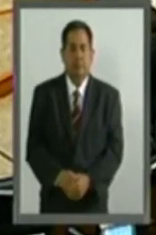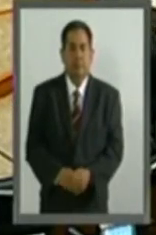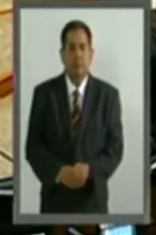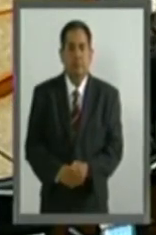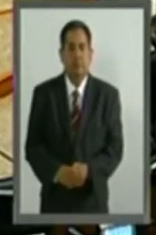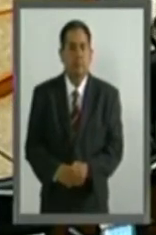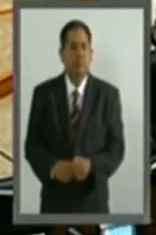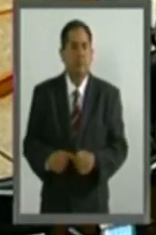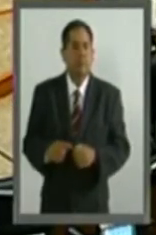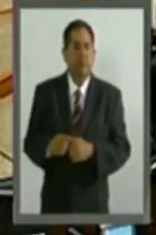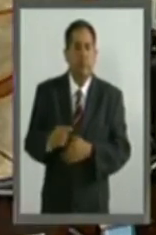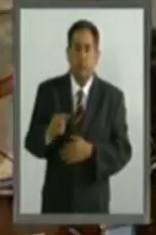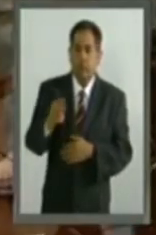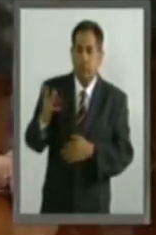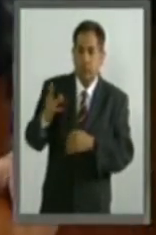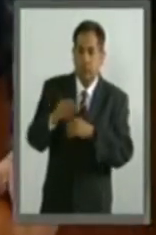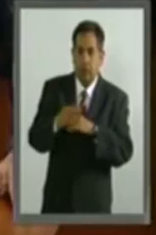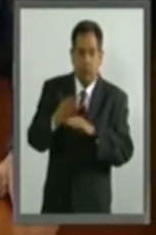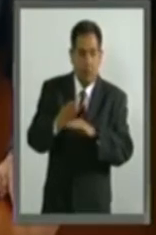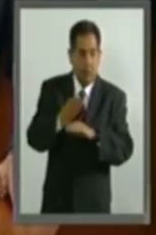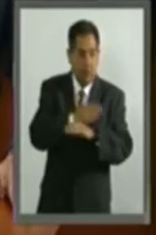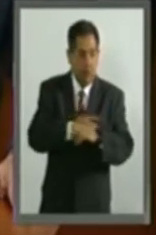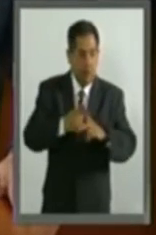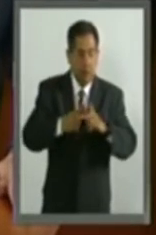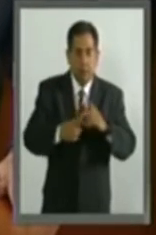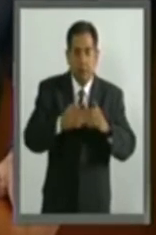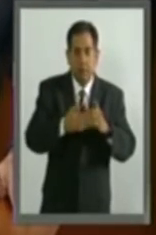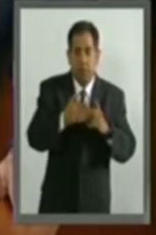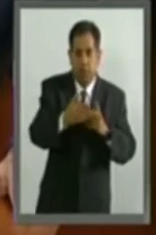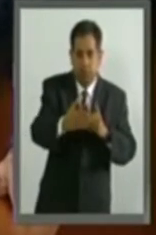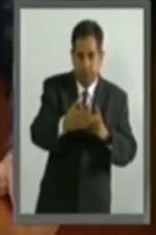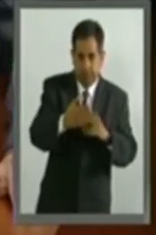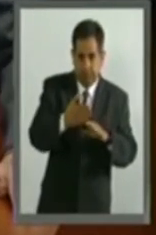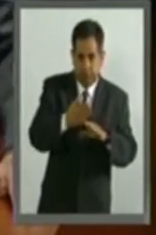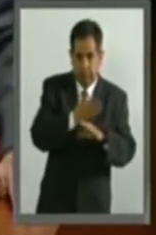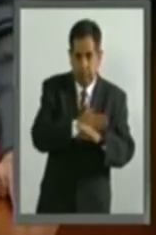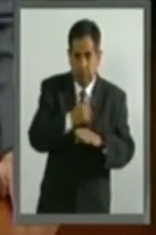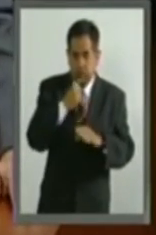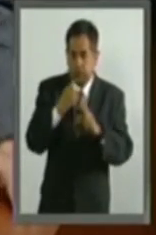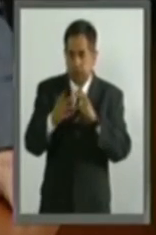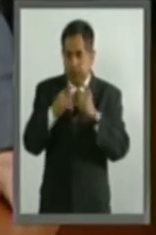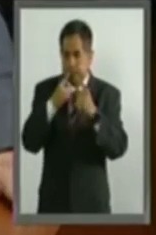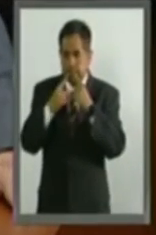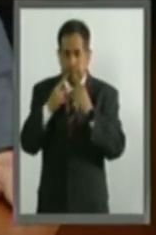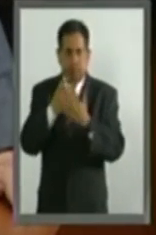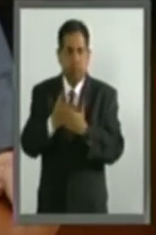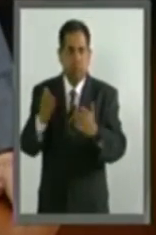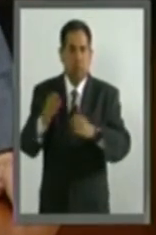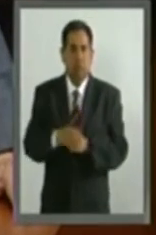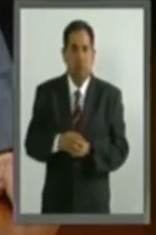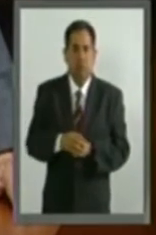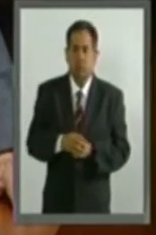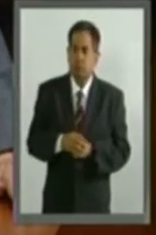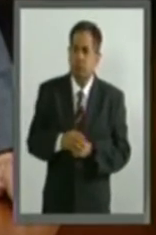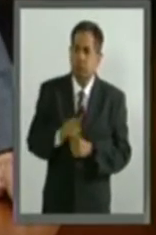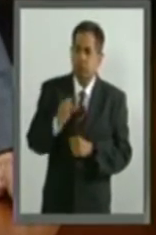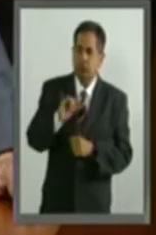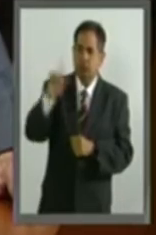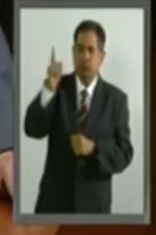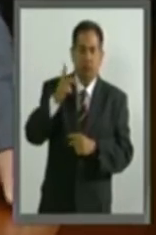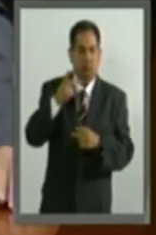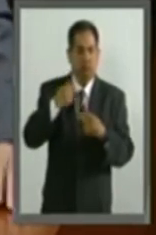Permítanme, antes de iniciar los comentarios a nuestro distinguido